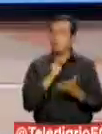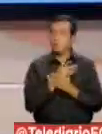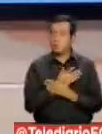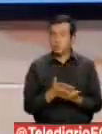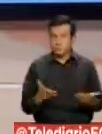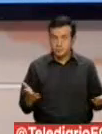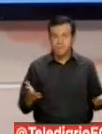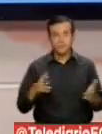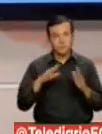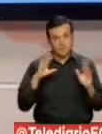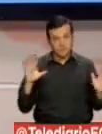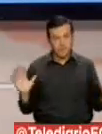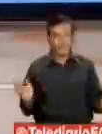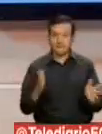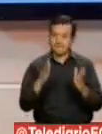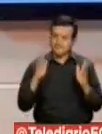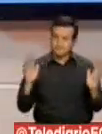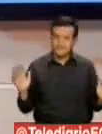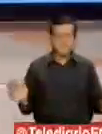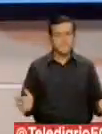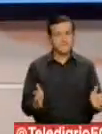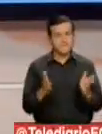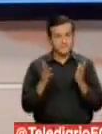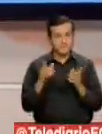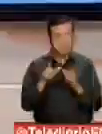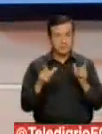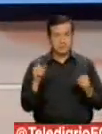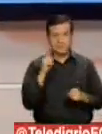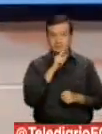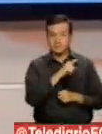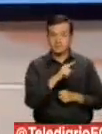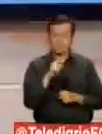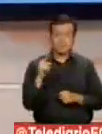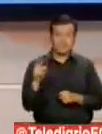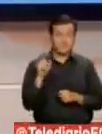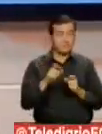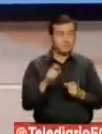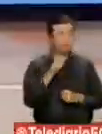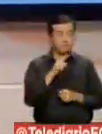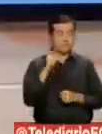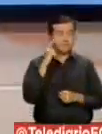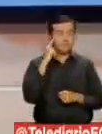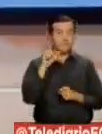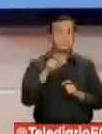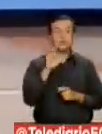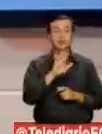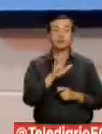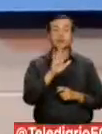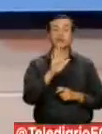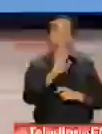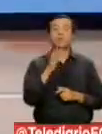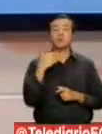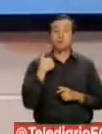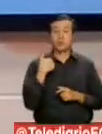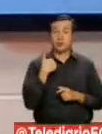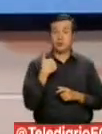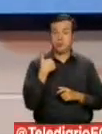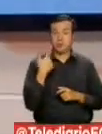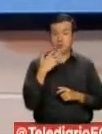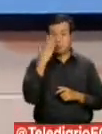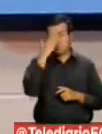dar incentivos, dar motivación para que los productores audiovisuales, quienes se dedican a